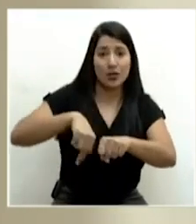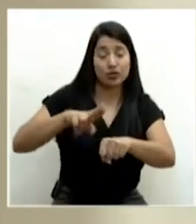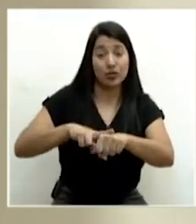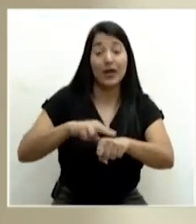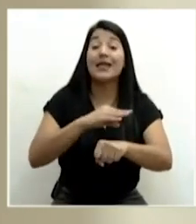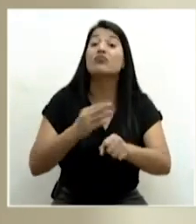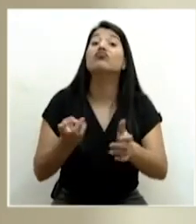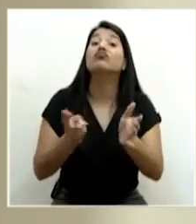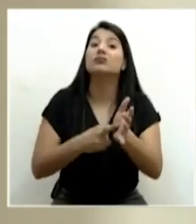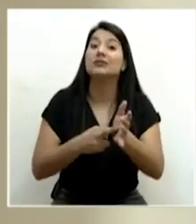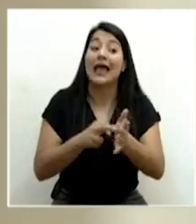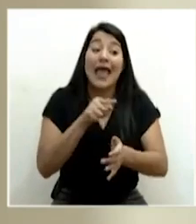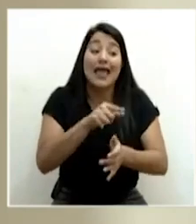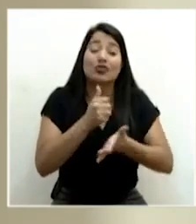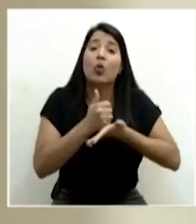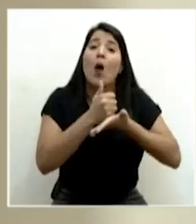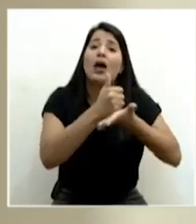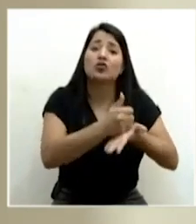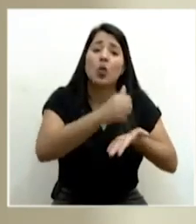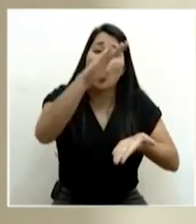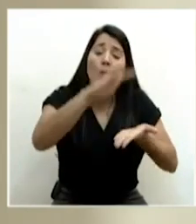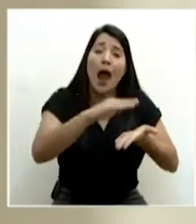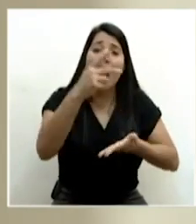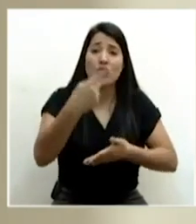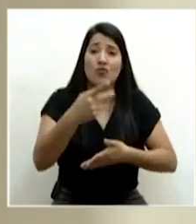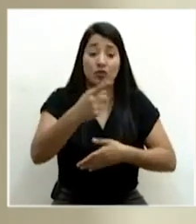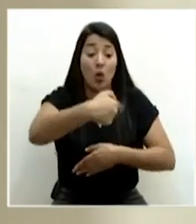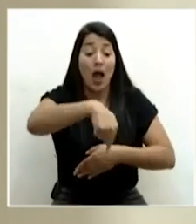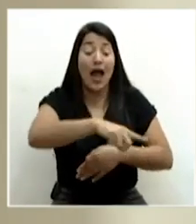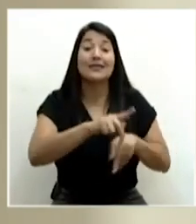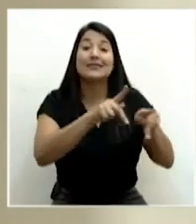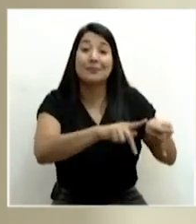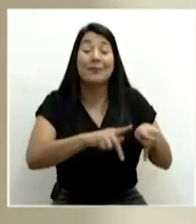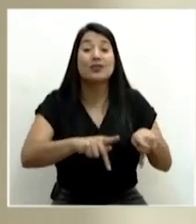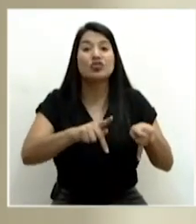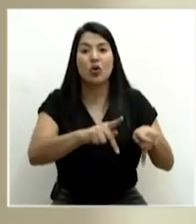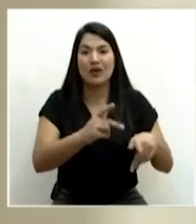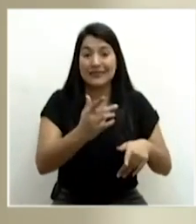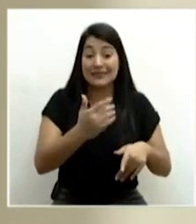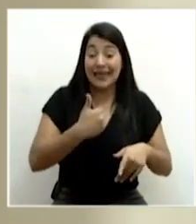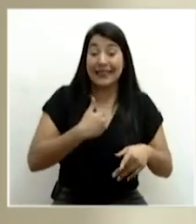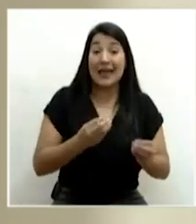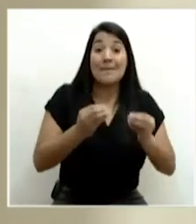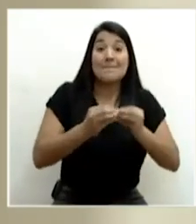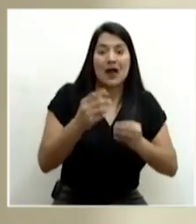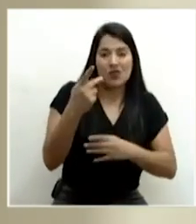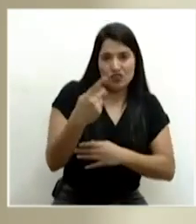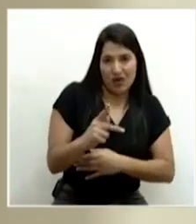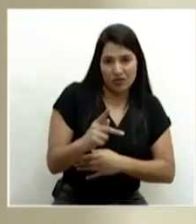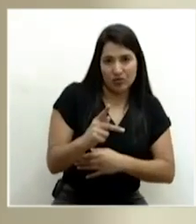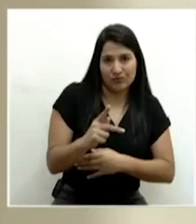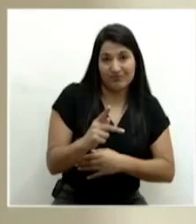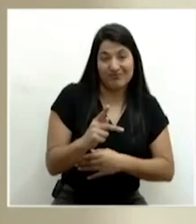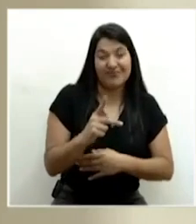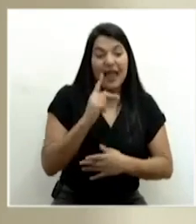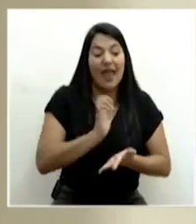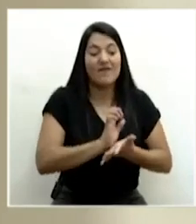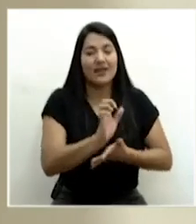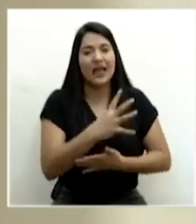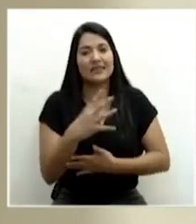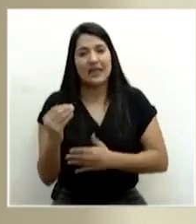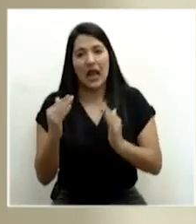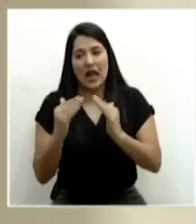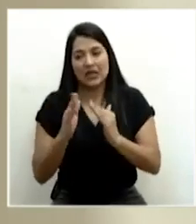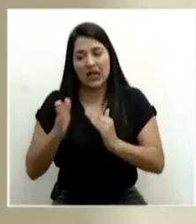reducirle el riesgo a los pacientes o las personas de mayor riesgo de complicación ante